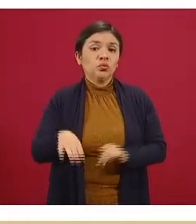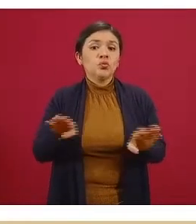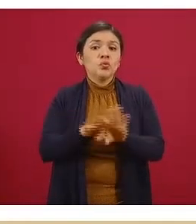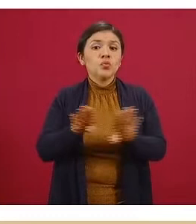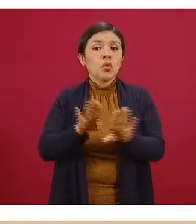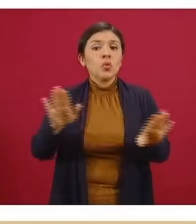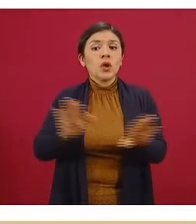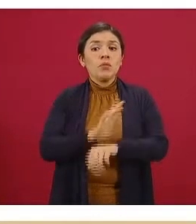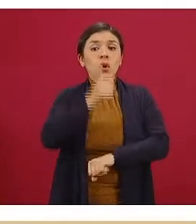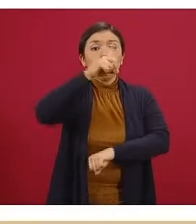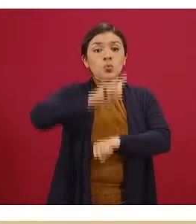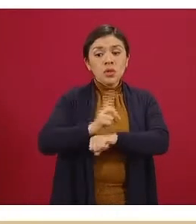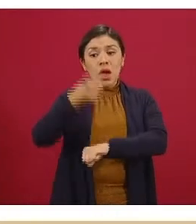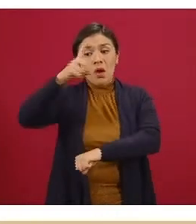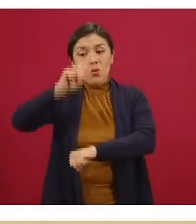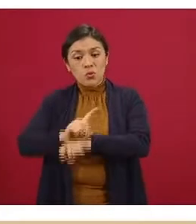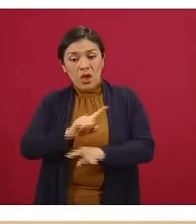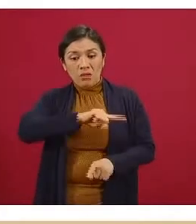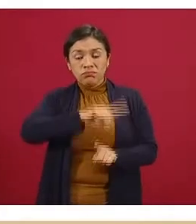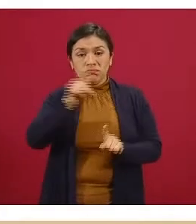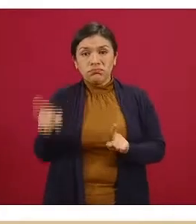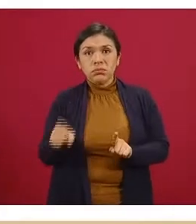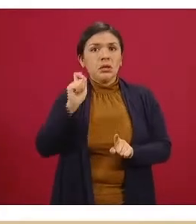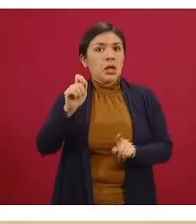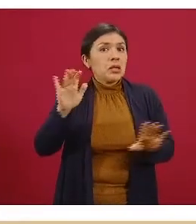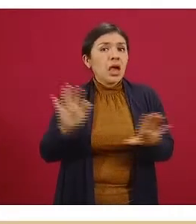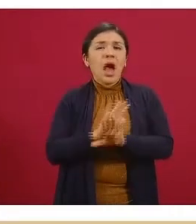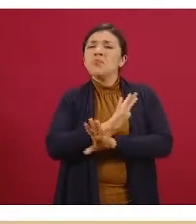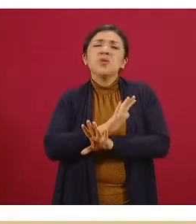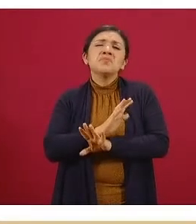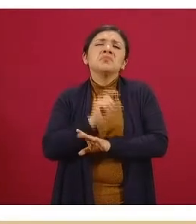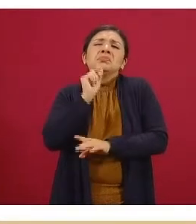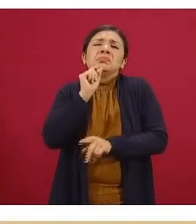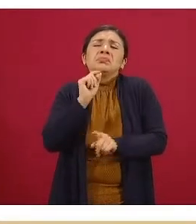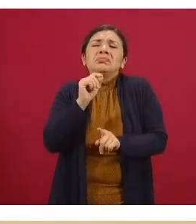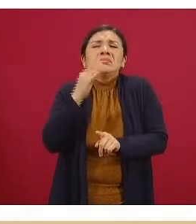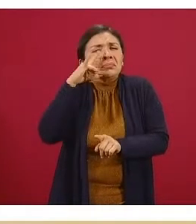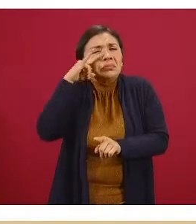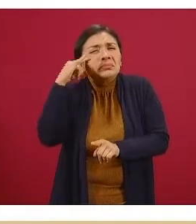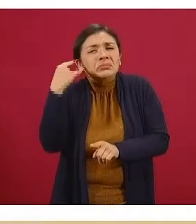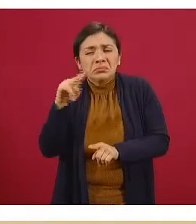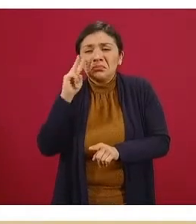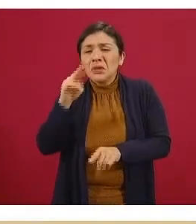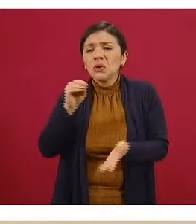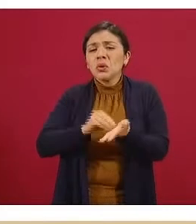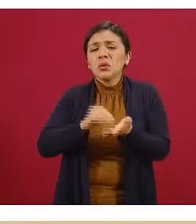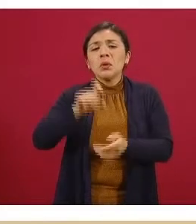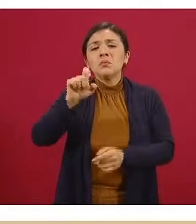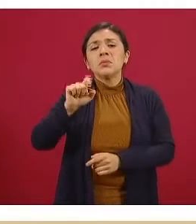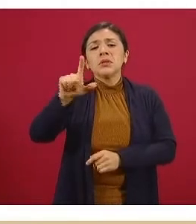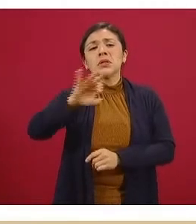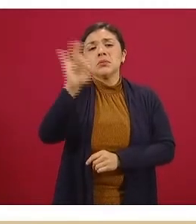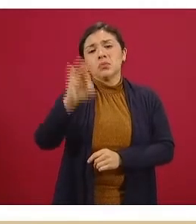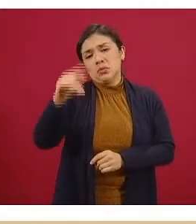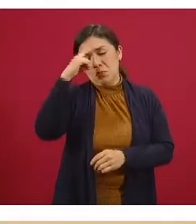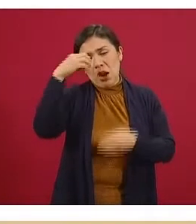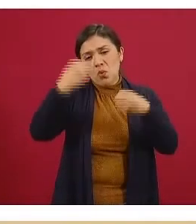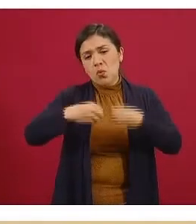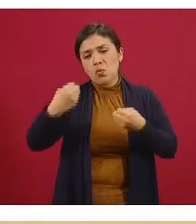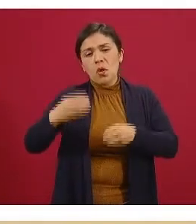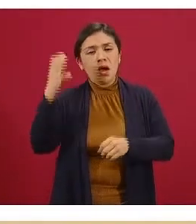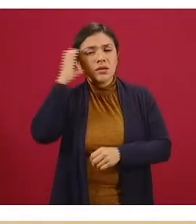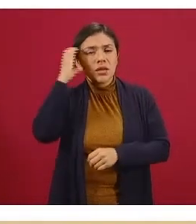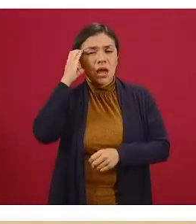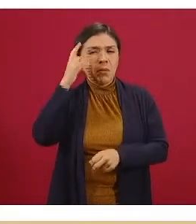movimientos de un día para otro son pocos, son escasos. Seguimos viendo 27% de ocupación para efectos de